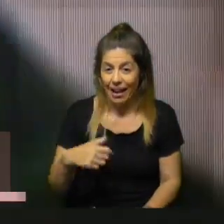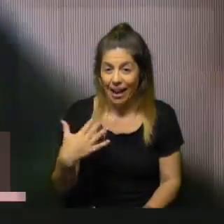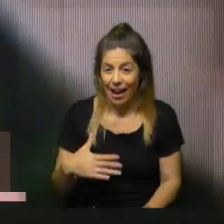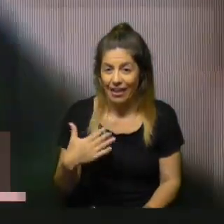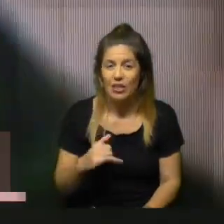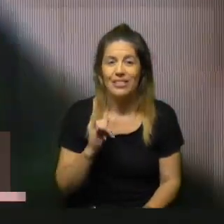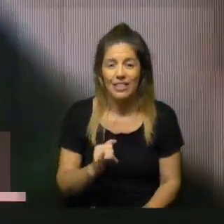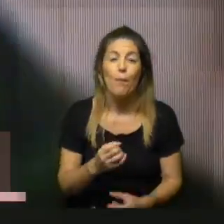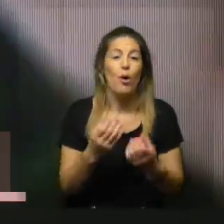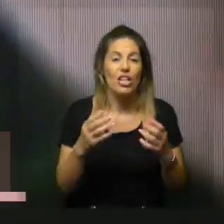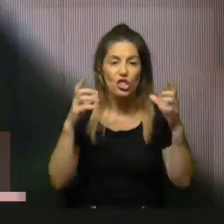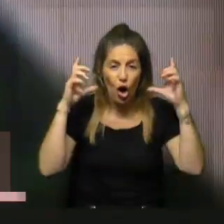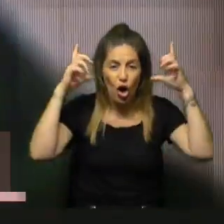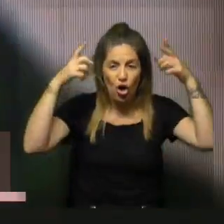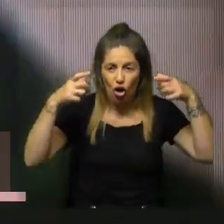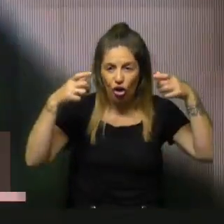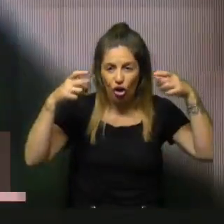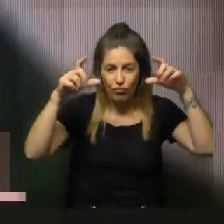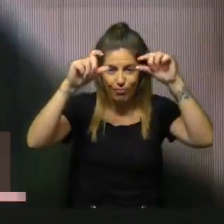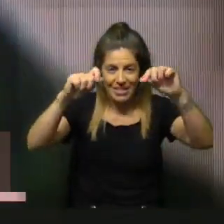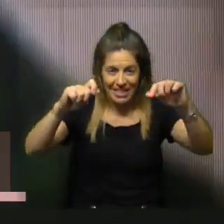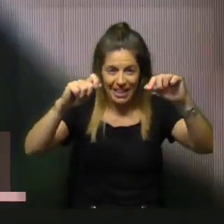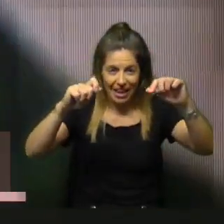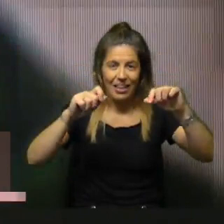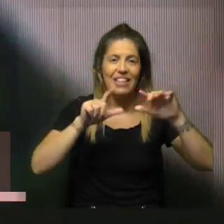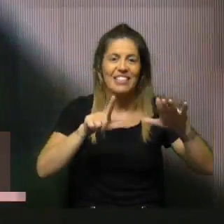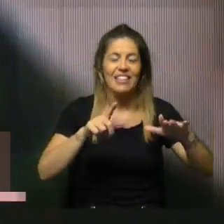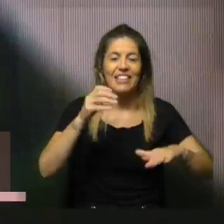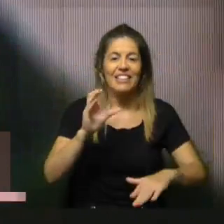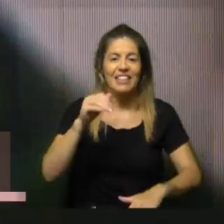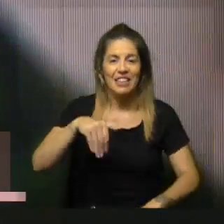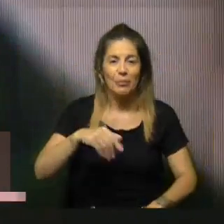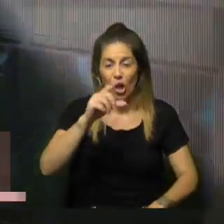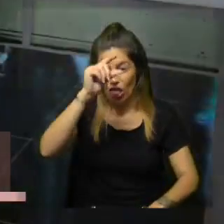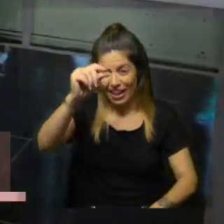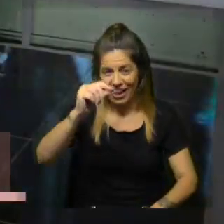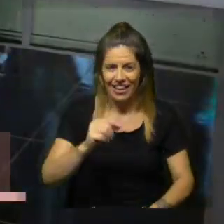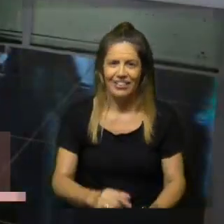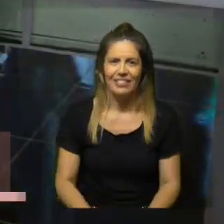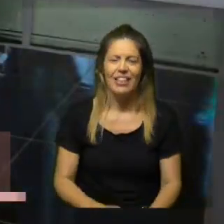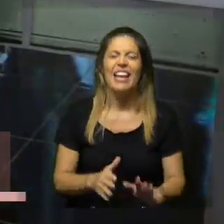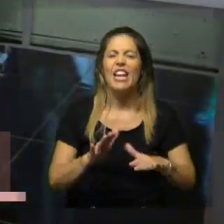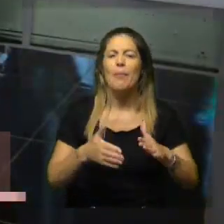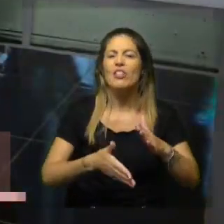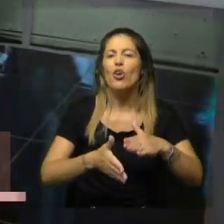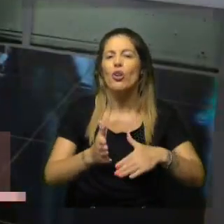El gorro, visera con 7 centímetros de ala. ¿Qué pasa con la salida del agua? Seguro se mete el agua, ¿hay que volver a ponerse? Sí, hay que